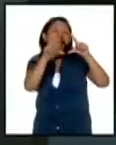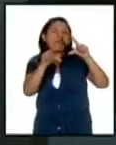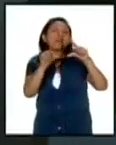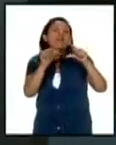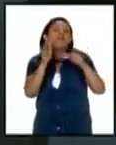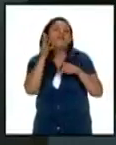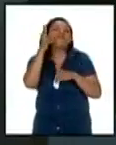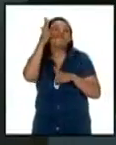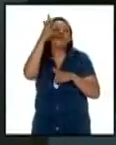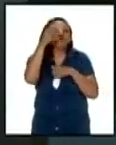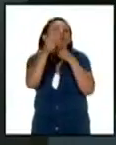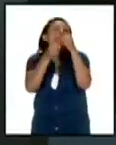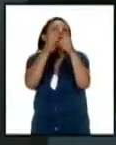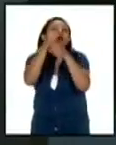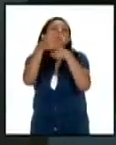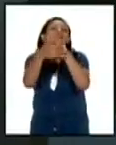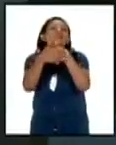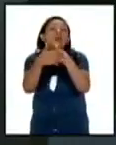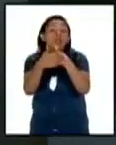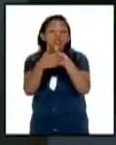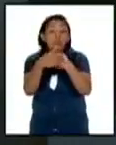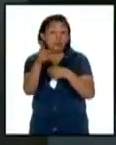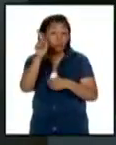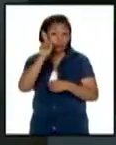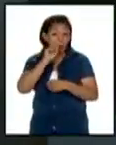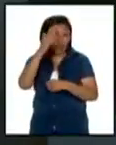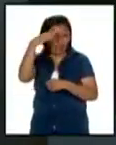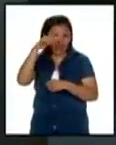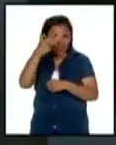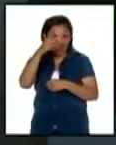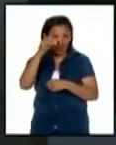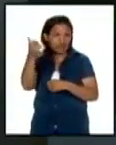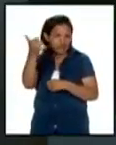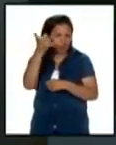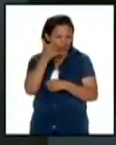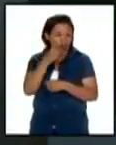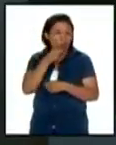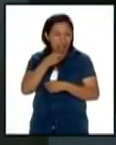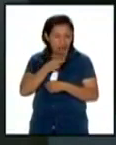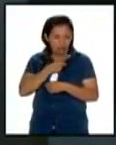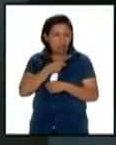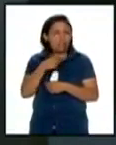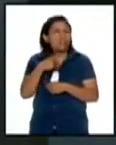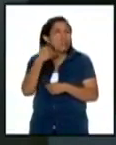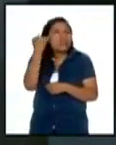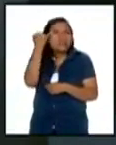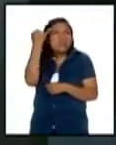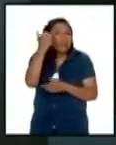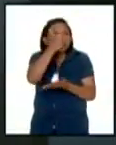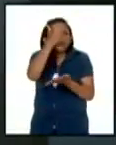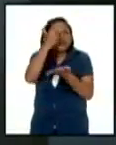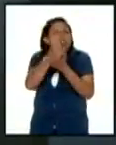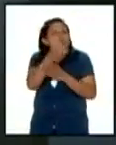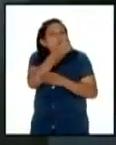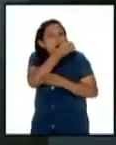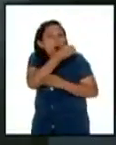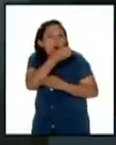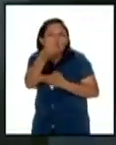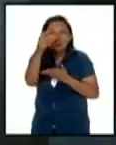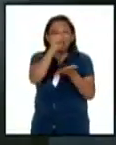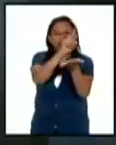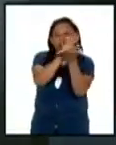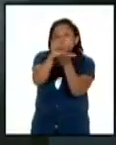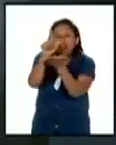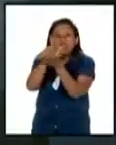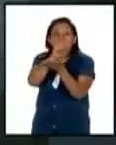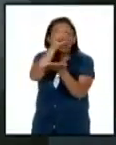años venideros? La señora Godínez nos llama y nos dice, me imagino una ciudad ordenada y limpia, con